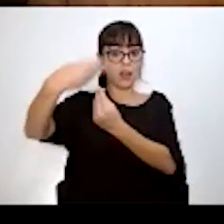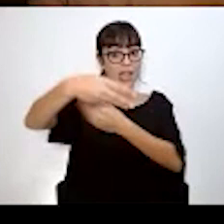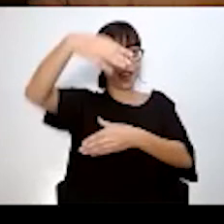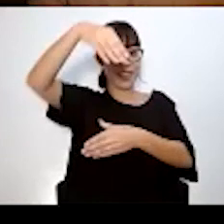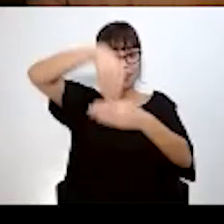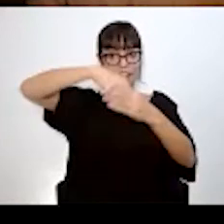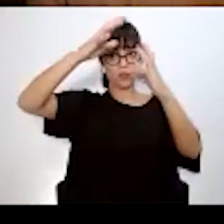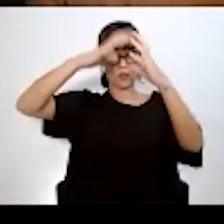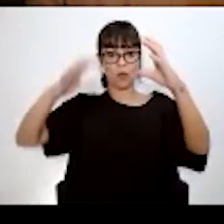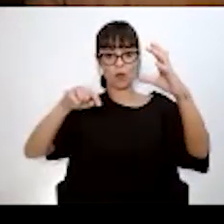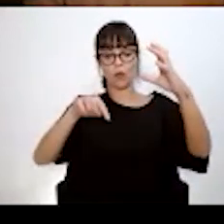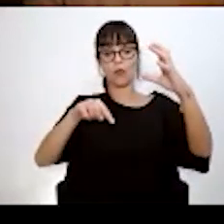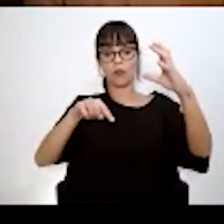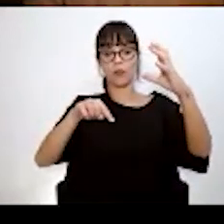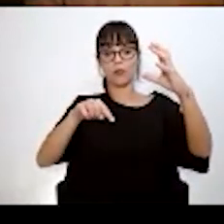asociadas